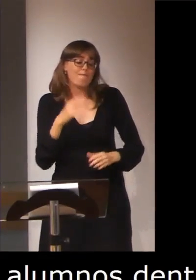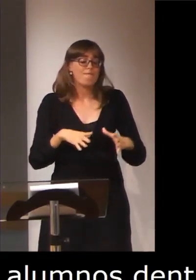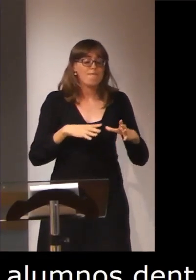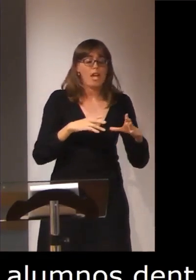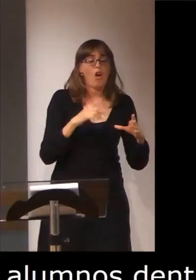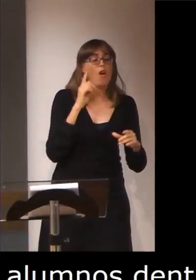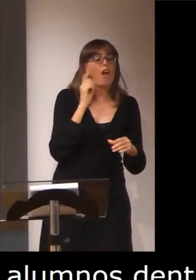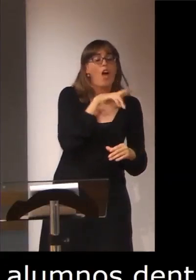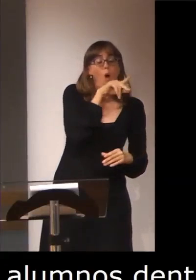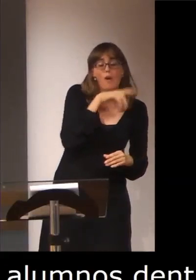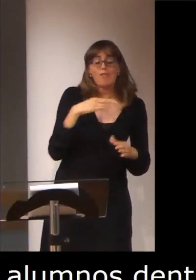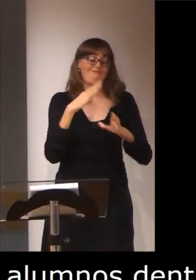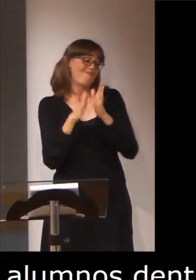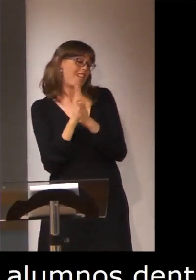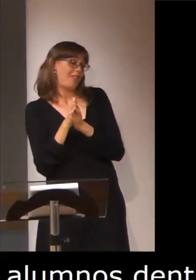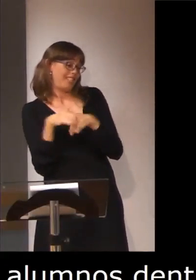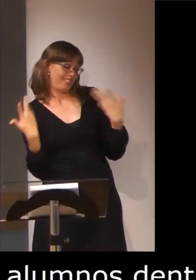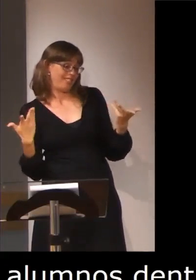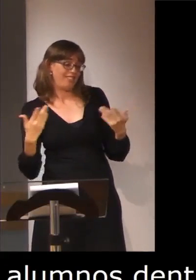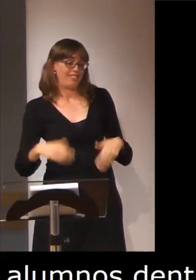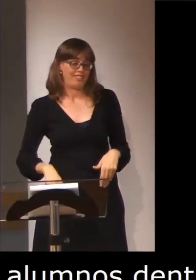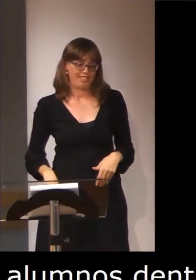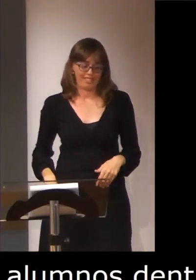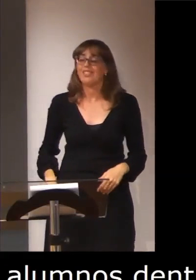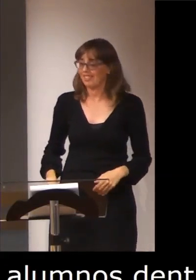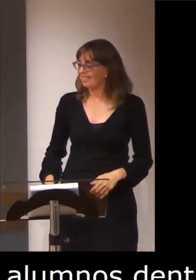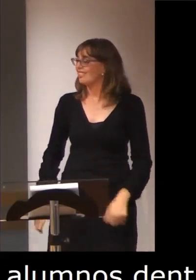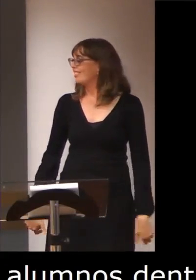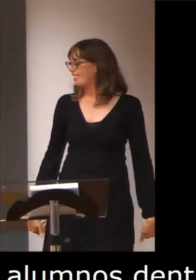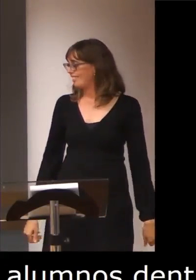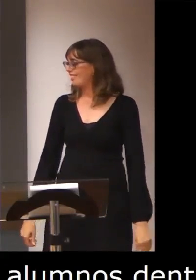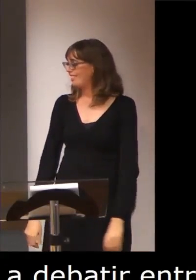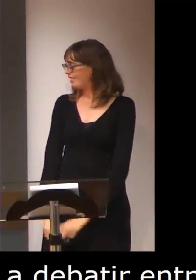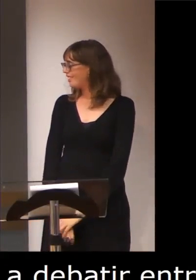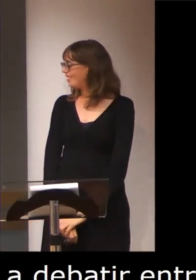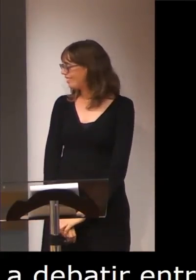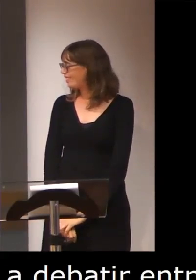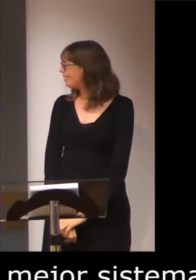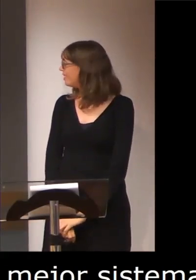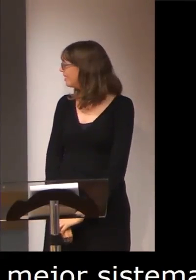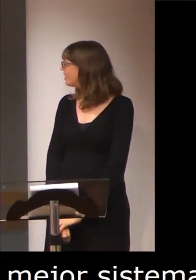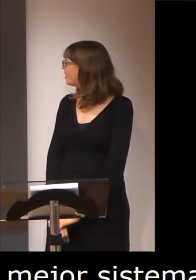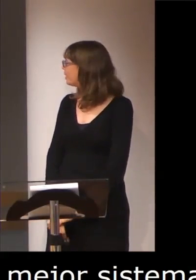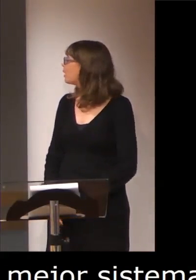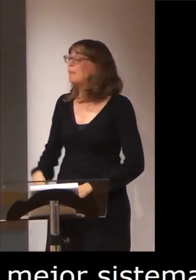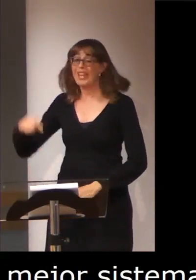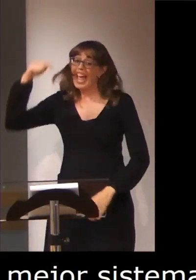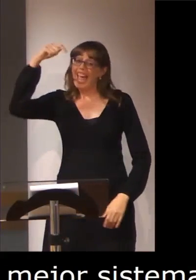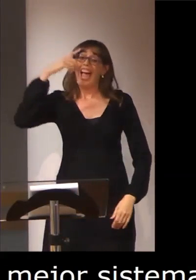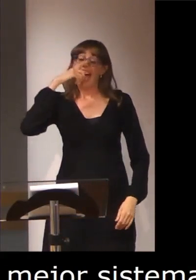acerca de cuál sería el mejor sistema de comunicación para las personas sordas, si la lengua oral o la lengua de signos.